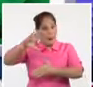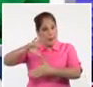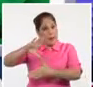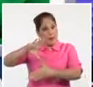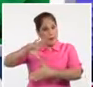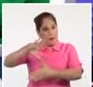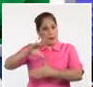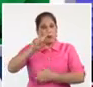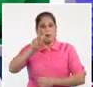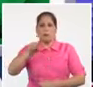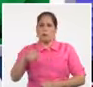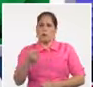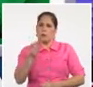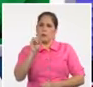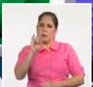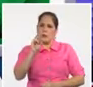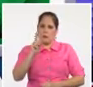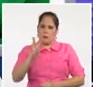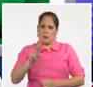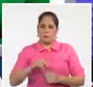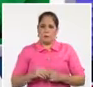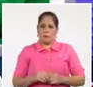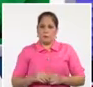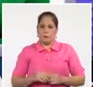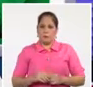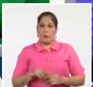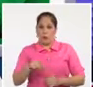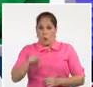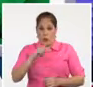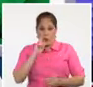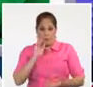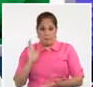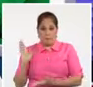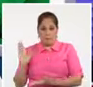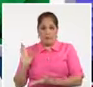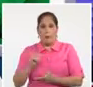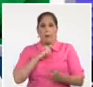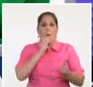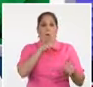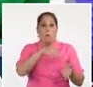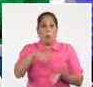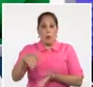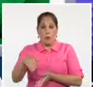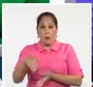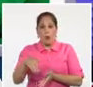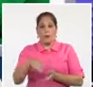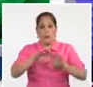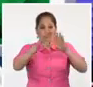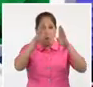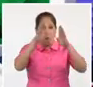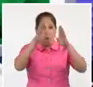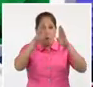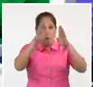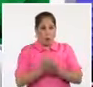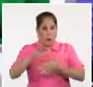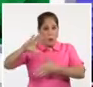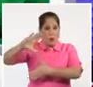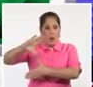de 2,62. Como ustedes ven, las letalidades, ni la del mundo, ni la de las